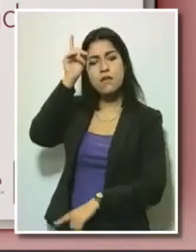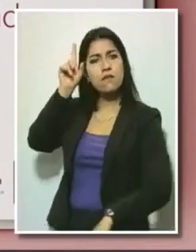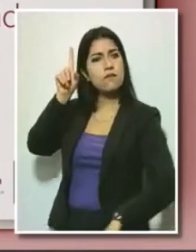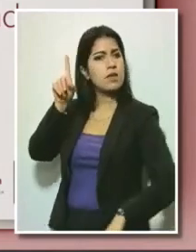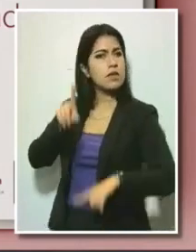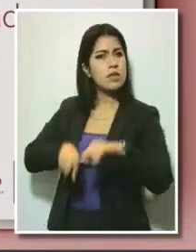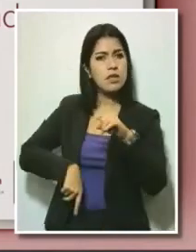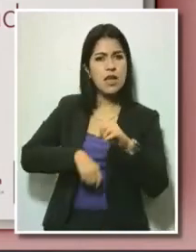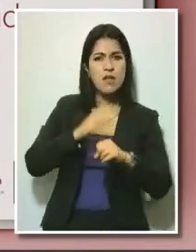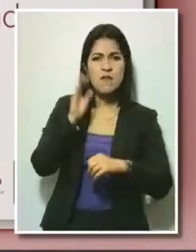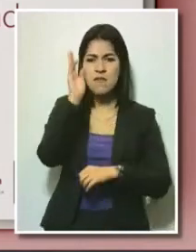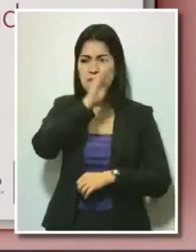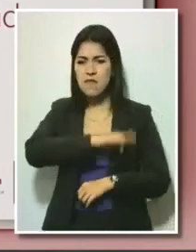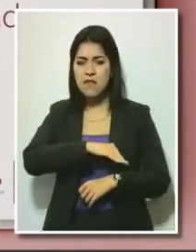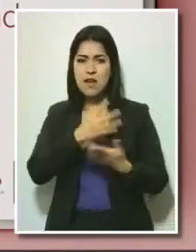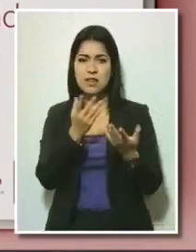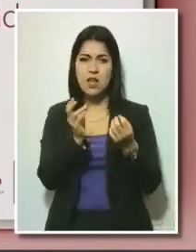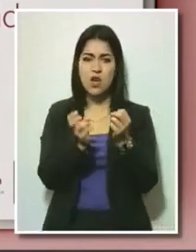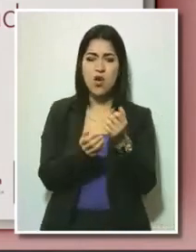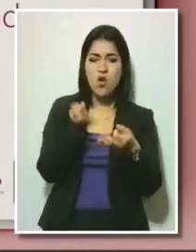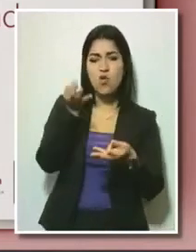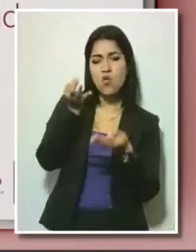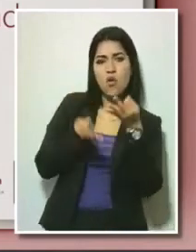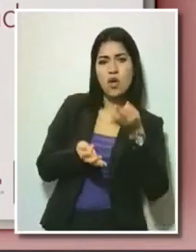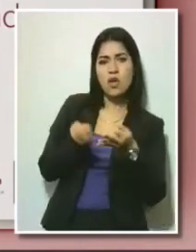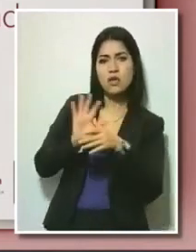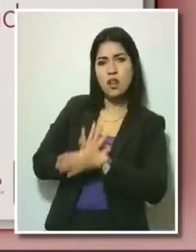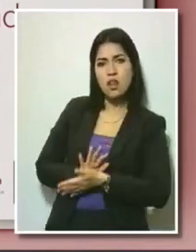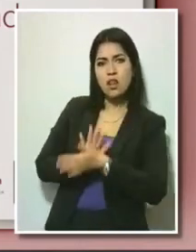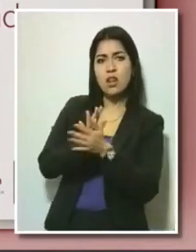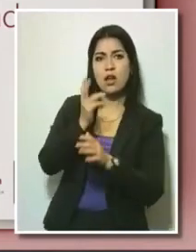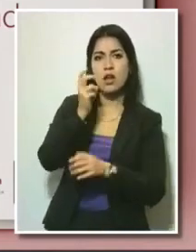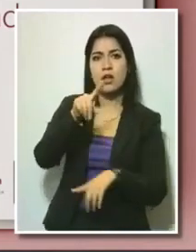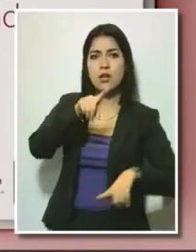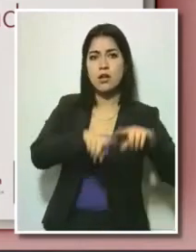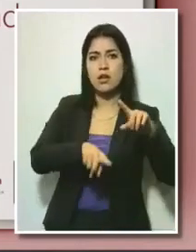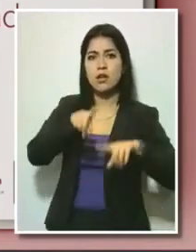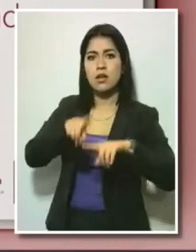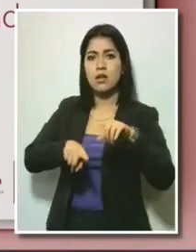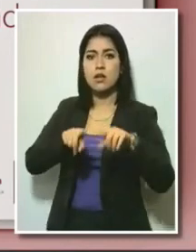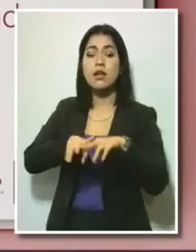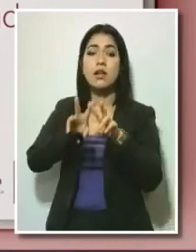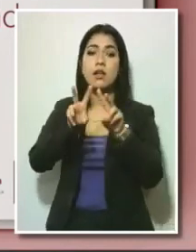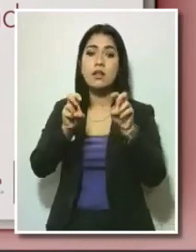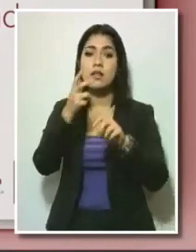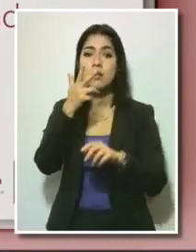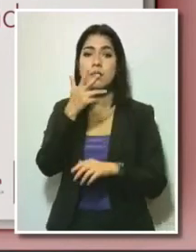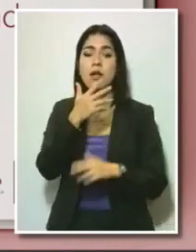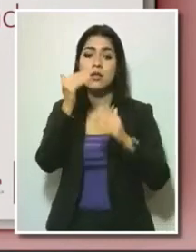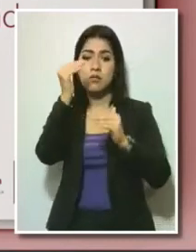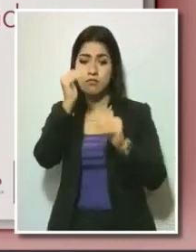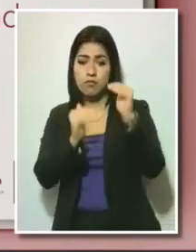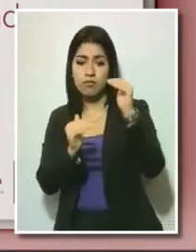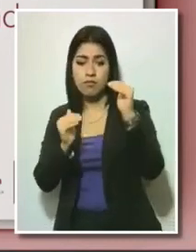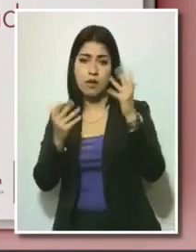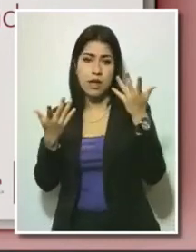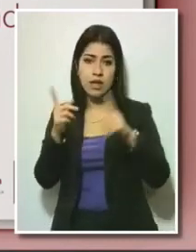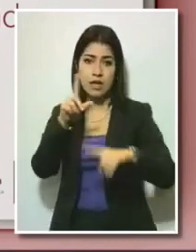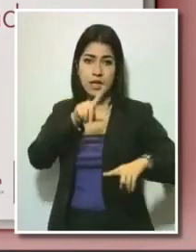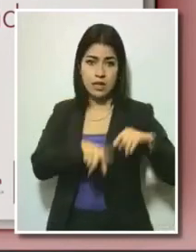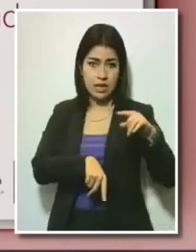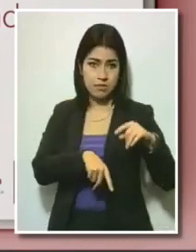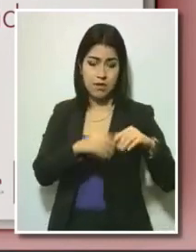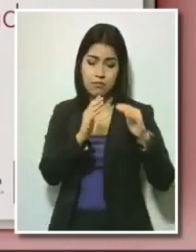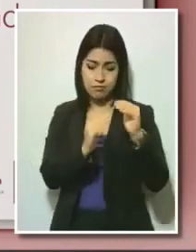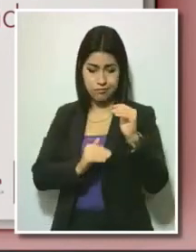y han generado prejuicios, discriminación y sobre todo en el tema de igualdad, mucha violencia contra niñas y niños que tiene